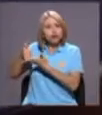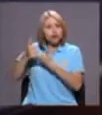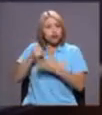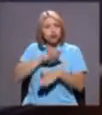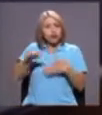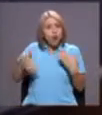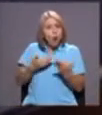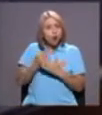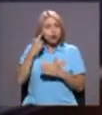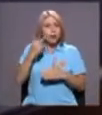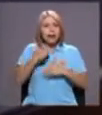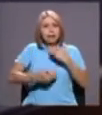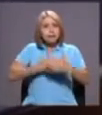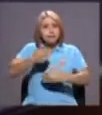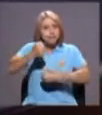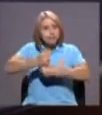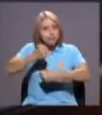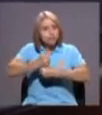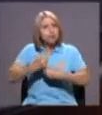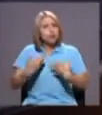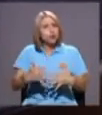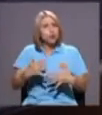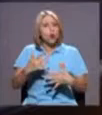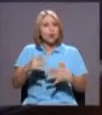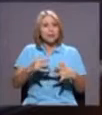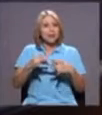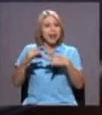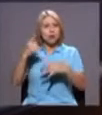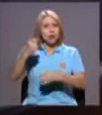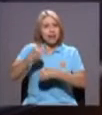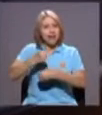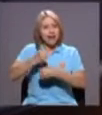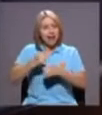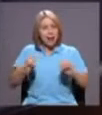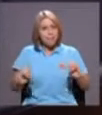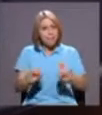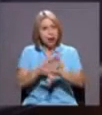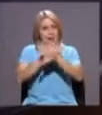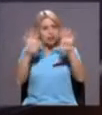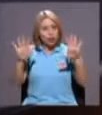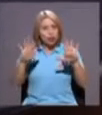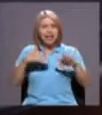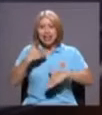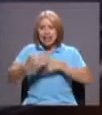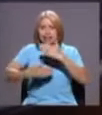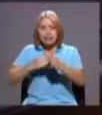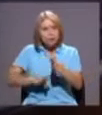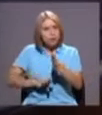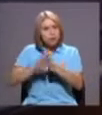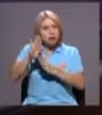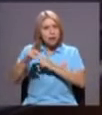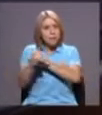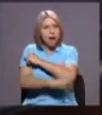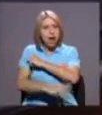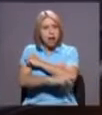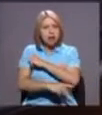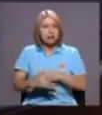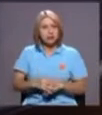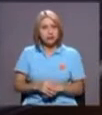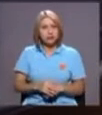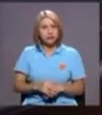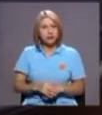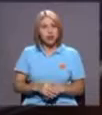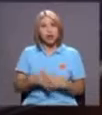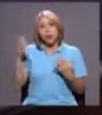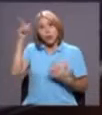para sacar adelante una tarea, sobre todo una tarea que es maravillosa, que es sacar adelante el país. Por supuesto que en